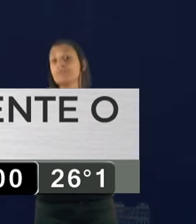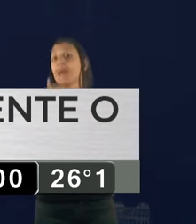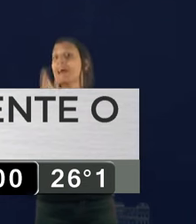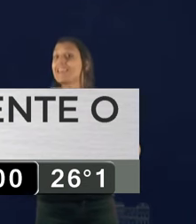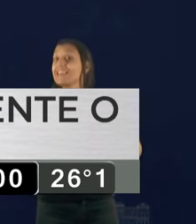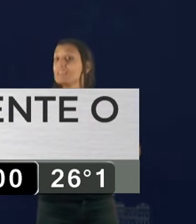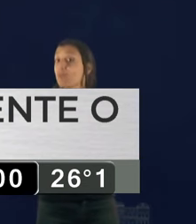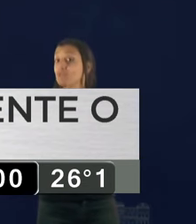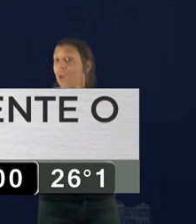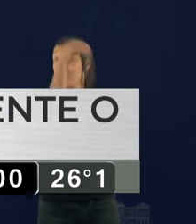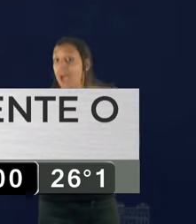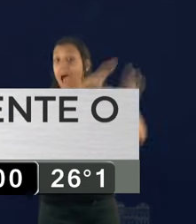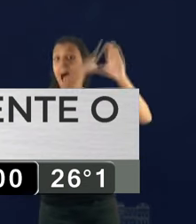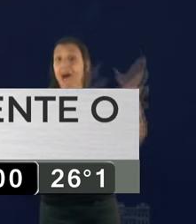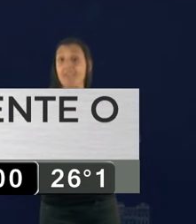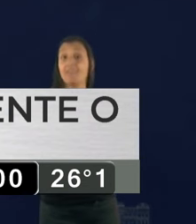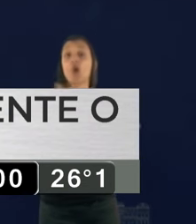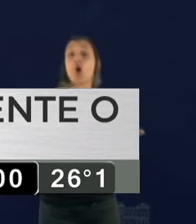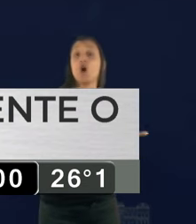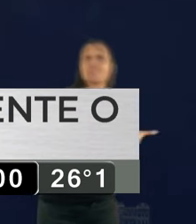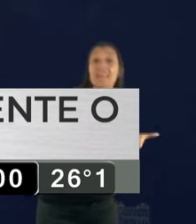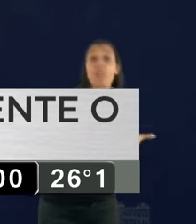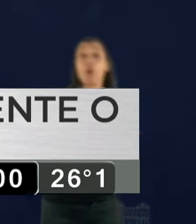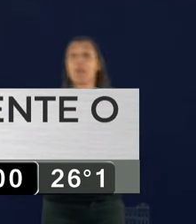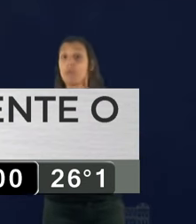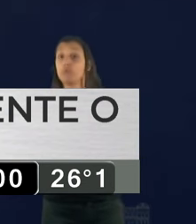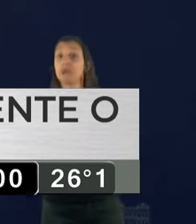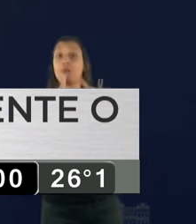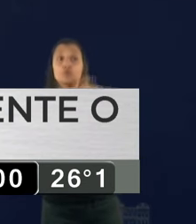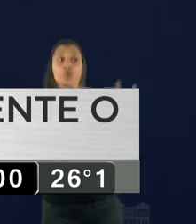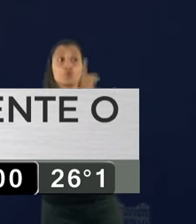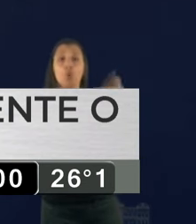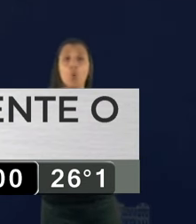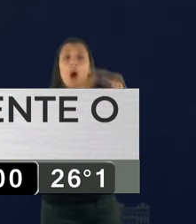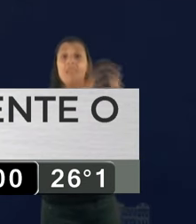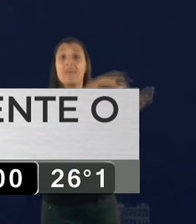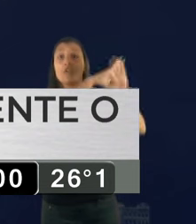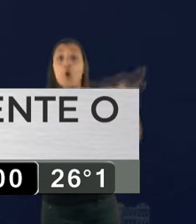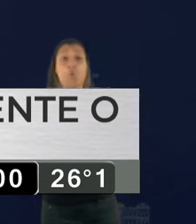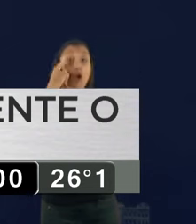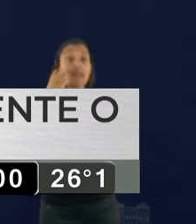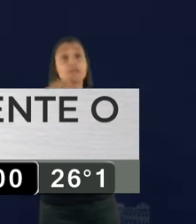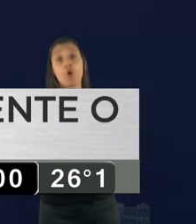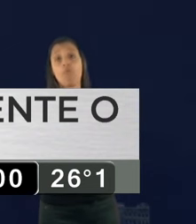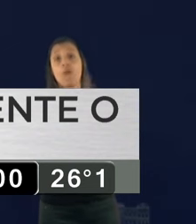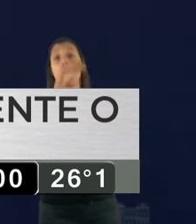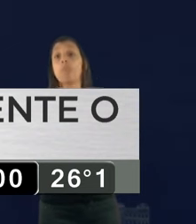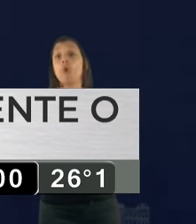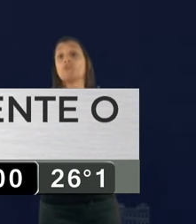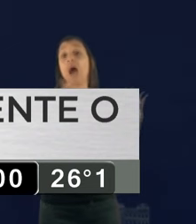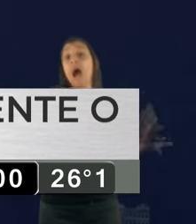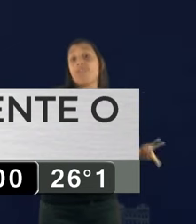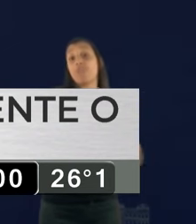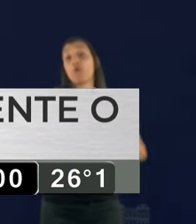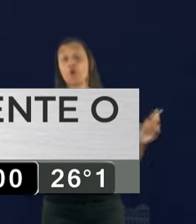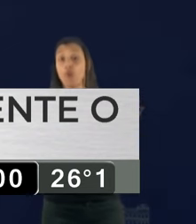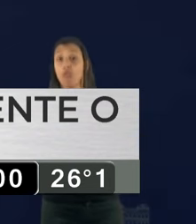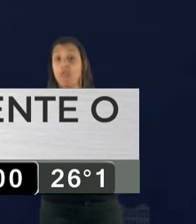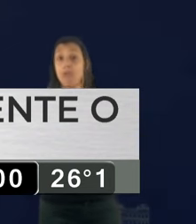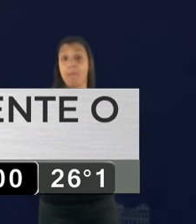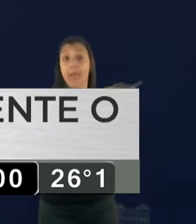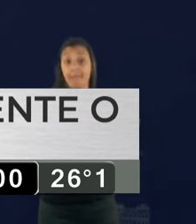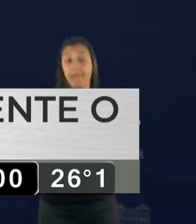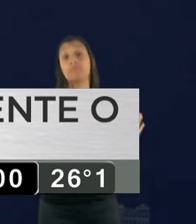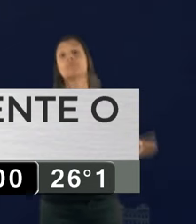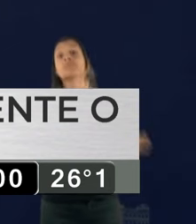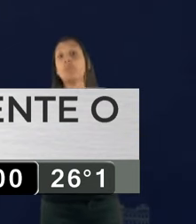y senadores que básicamente deberán elegir entre acompañar lo que ha votado la gente acompañar el cambio